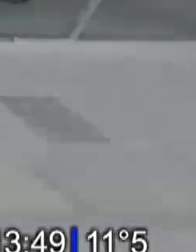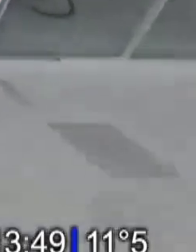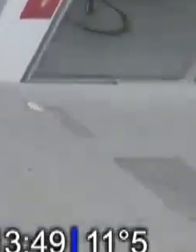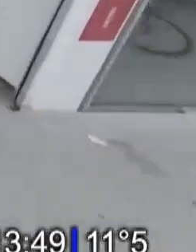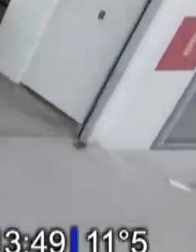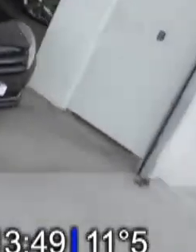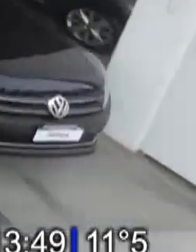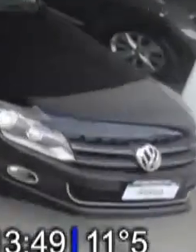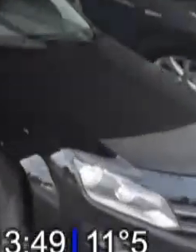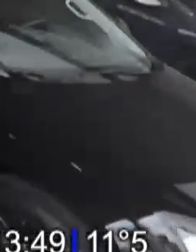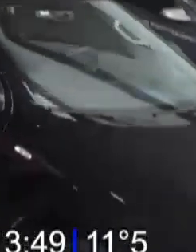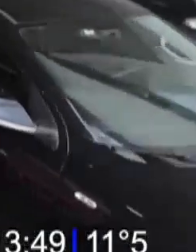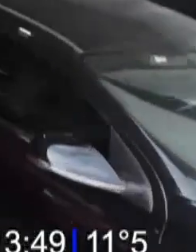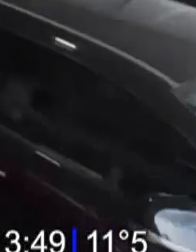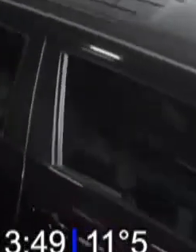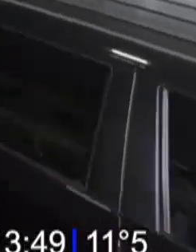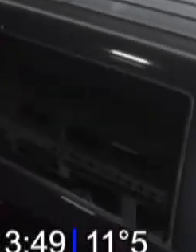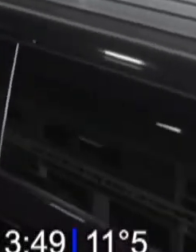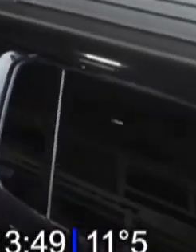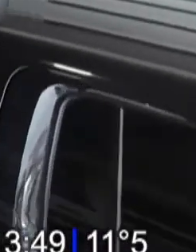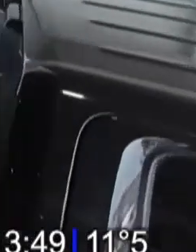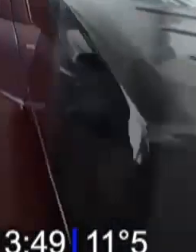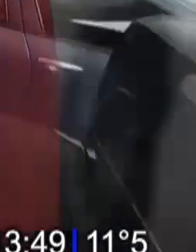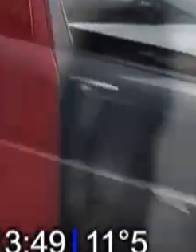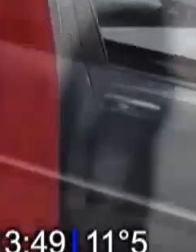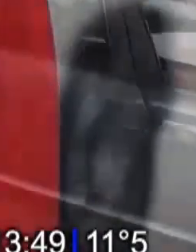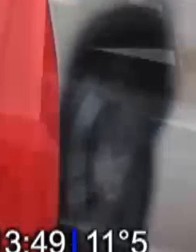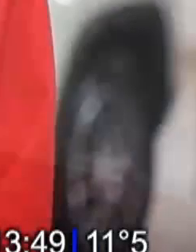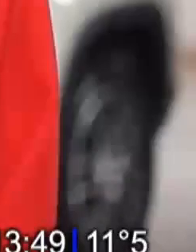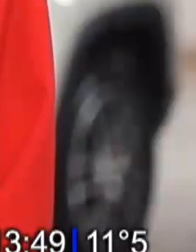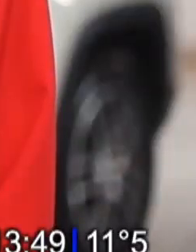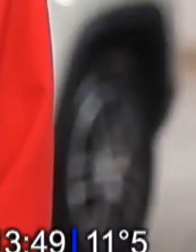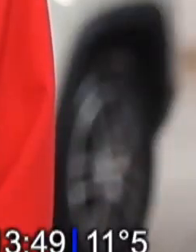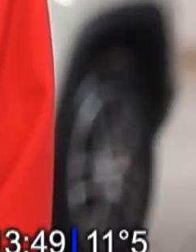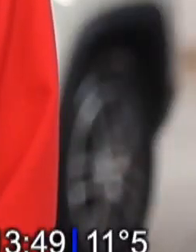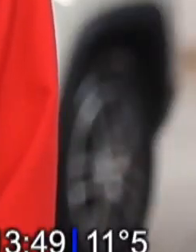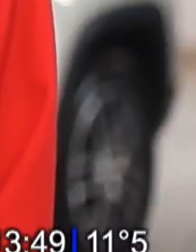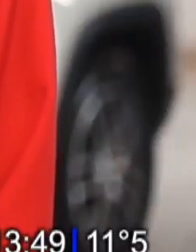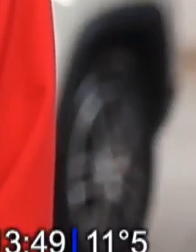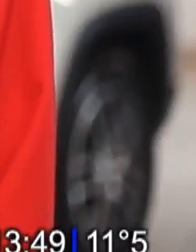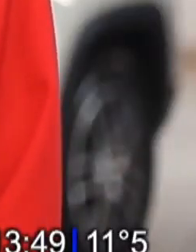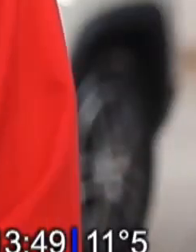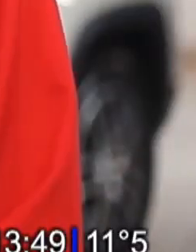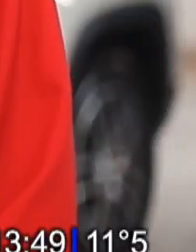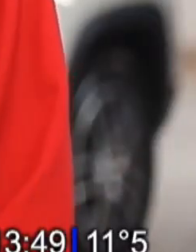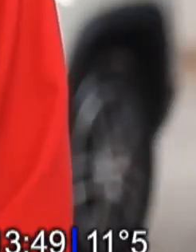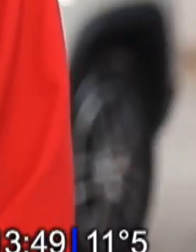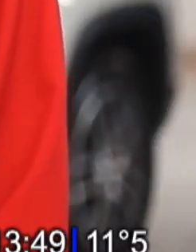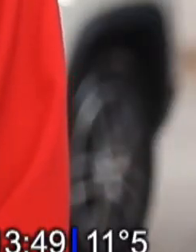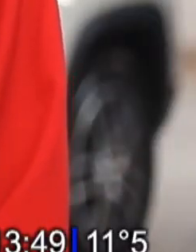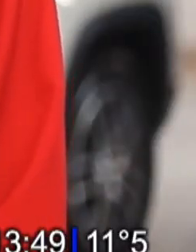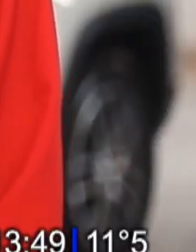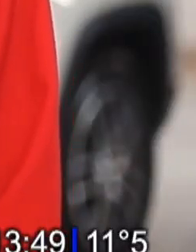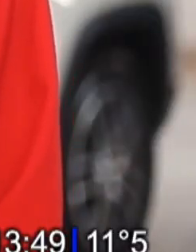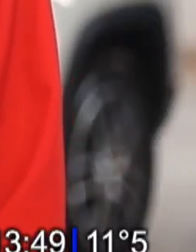¿Estás pensando pensando en vender tu auto? En el Centro